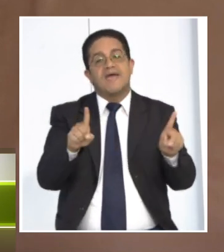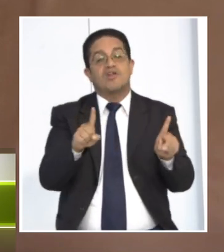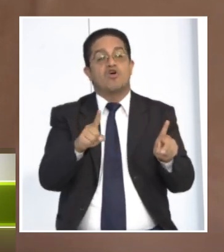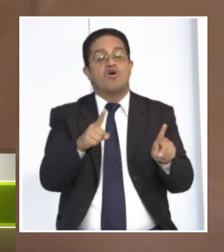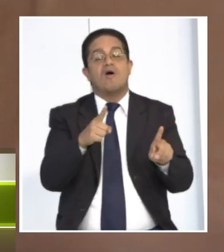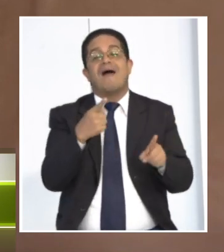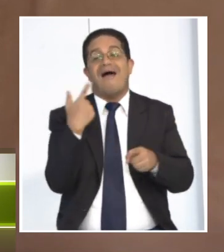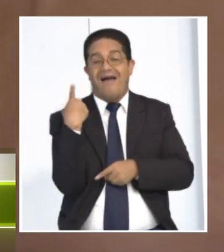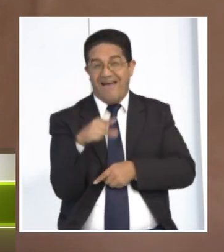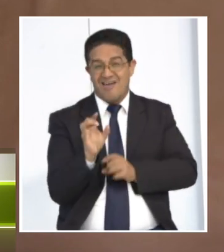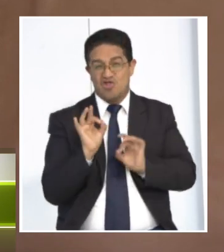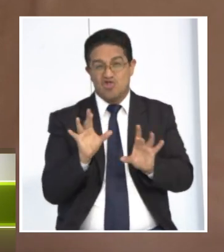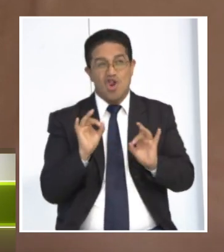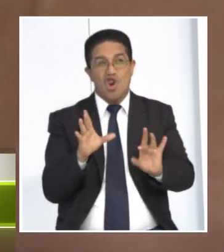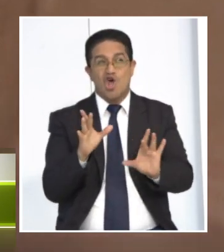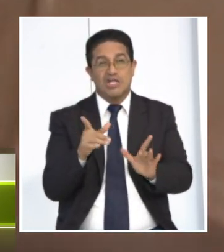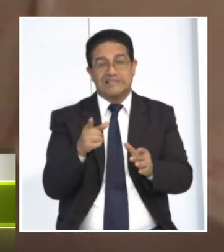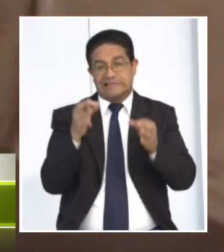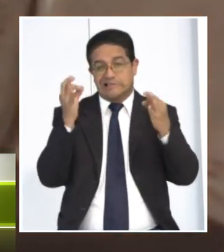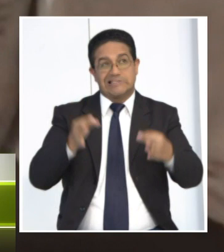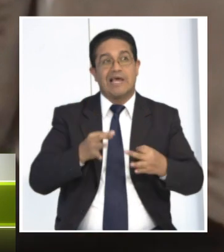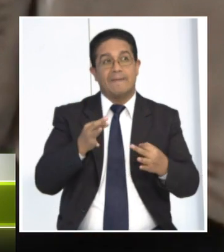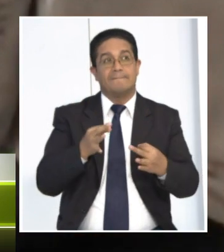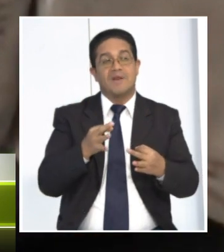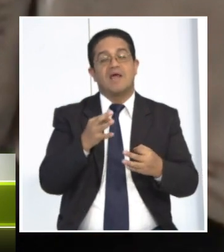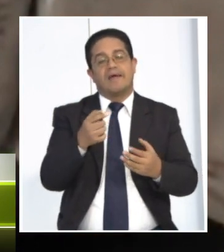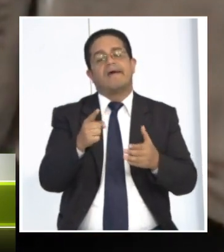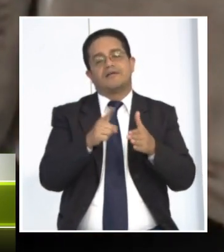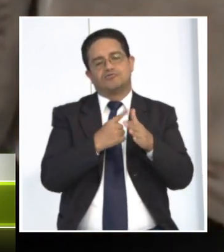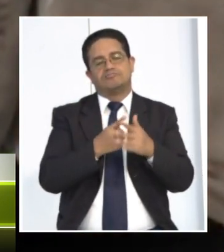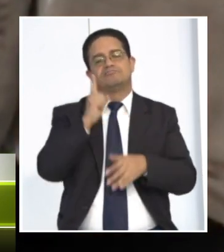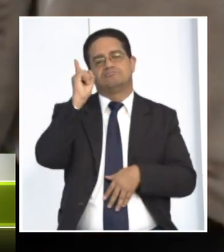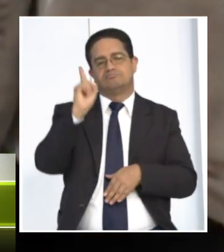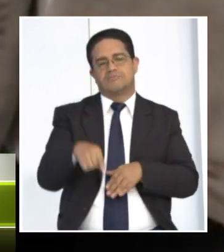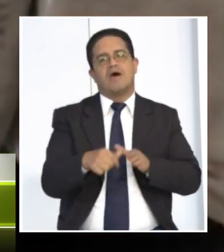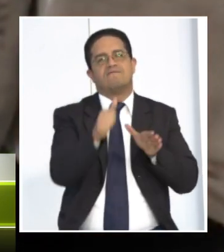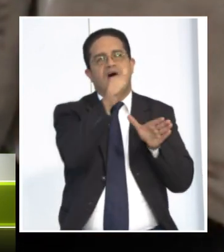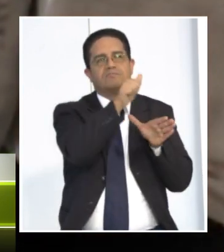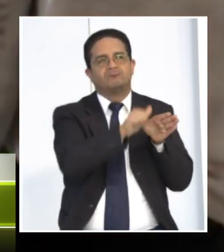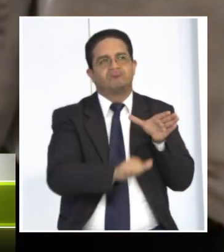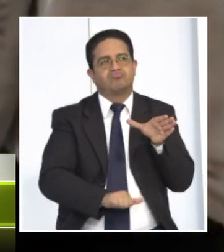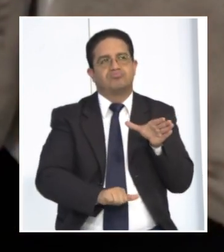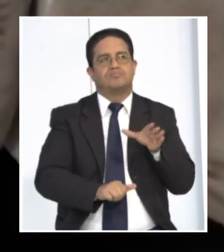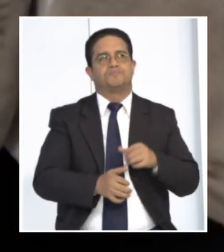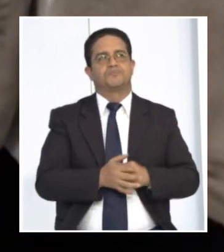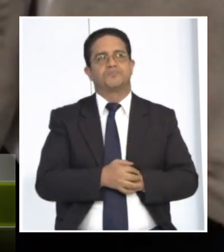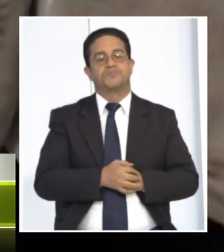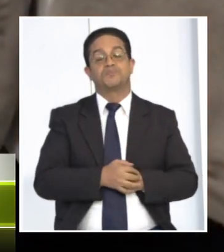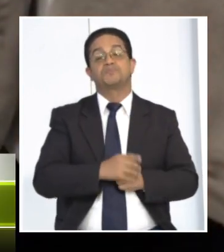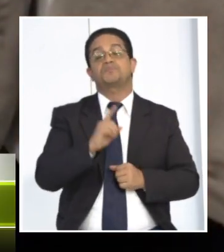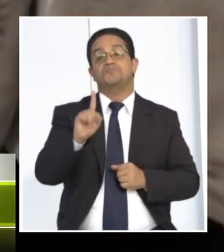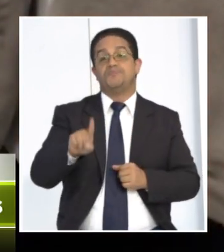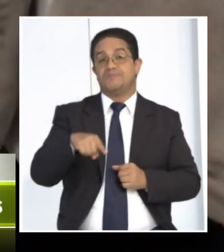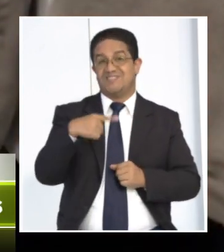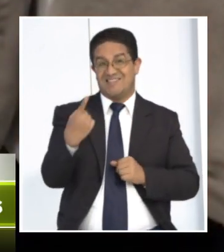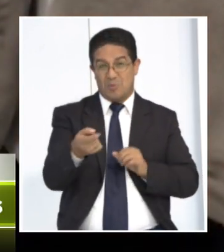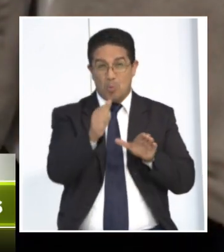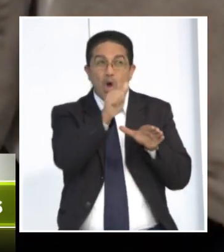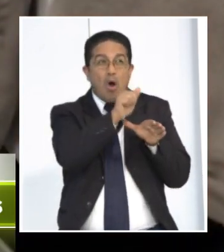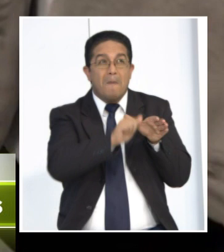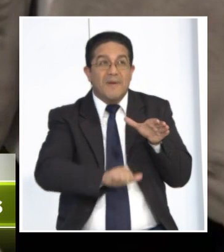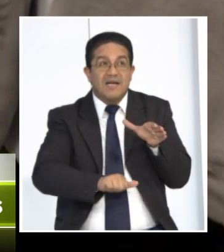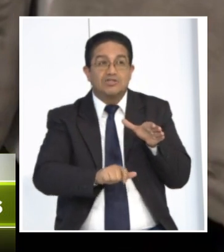dolor constante, se puede emplear una corrección quirúrgica de resección de la unión anómala. Posteriormente,